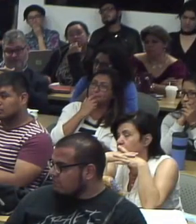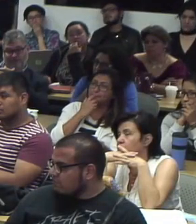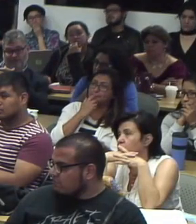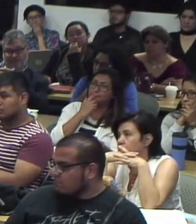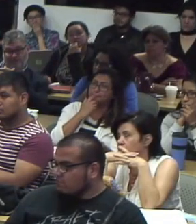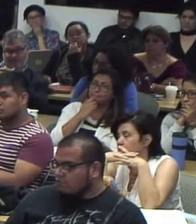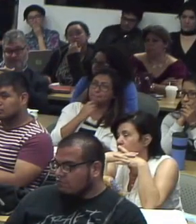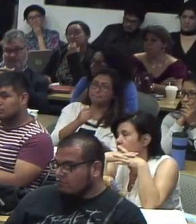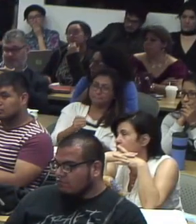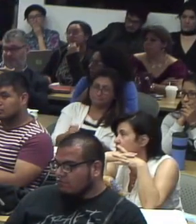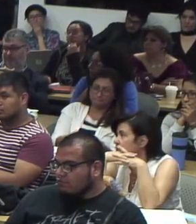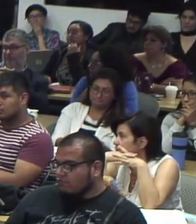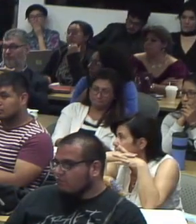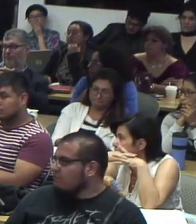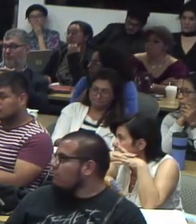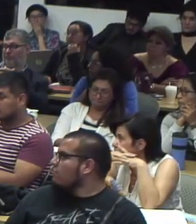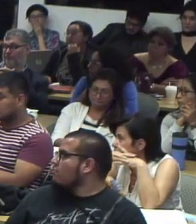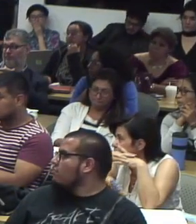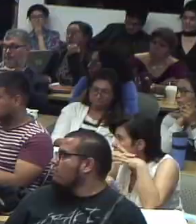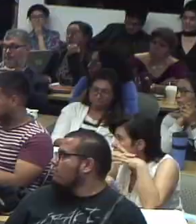latinoamericanos. Ok, gracias.